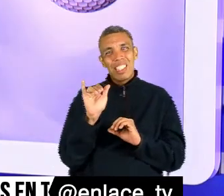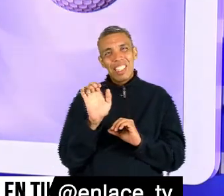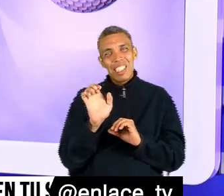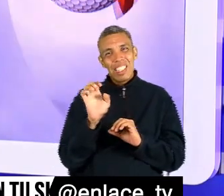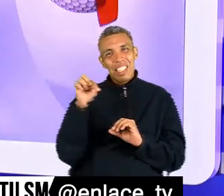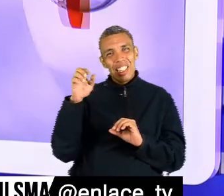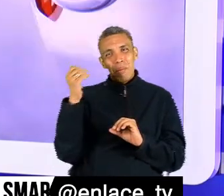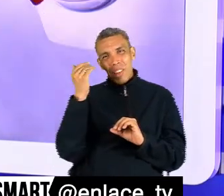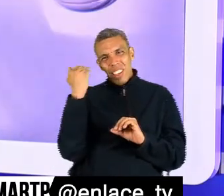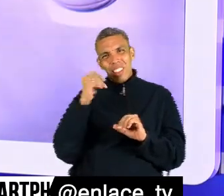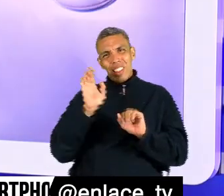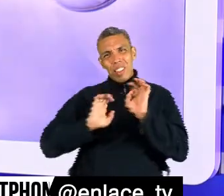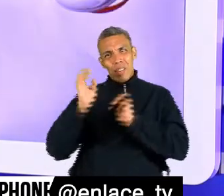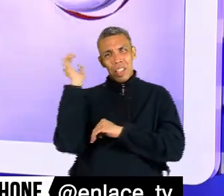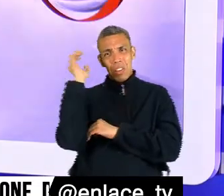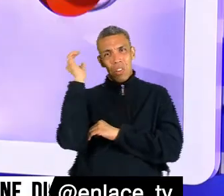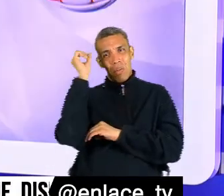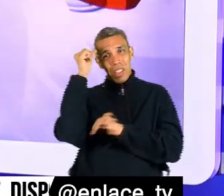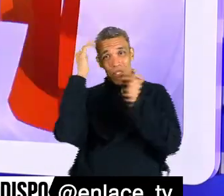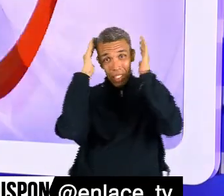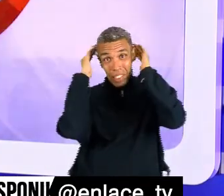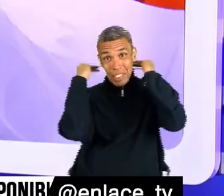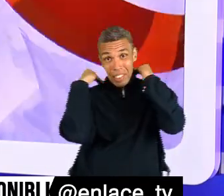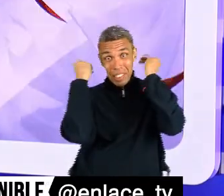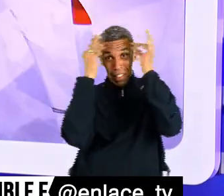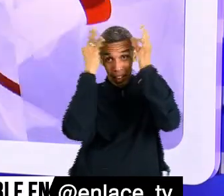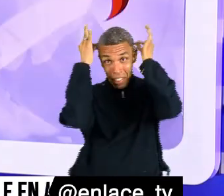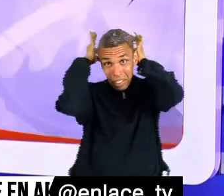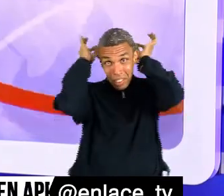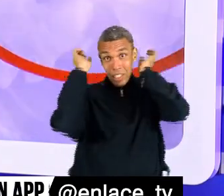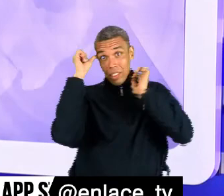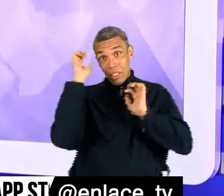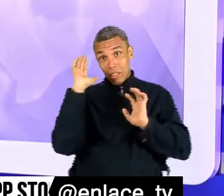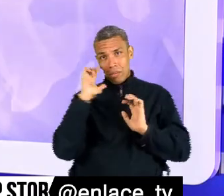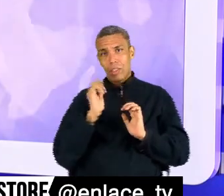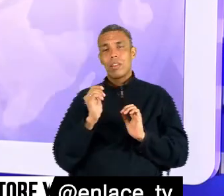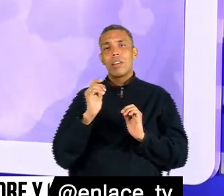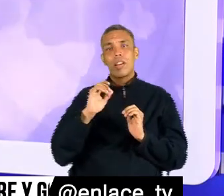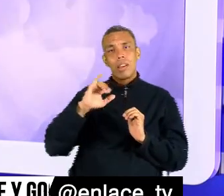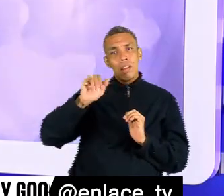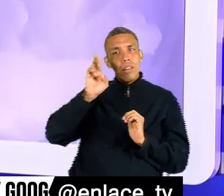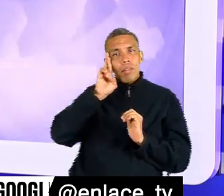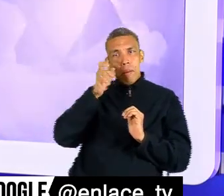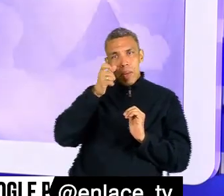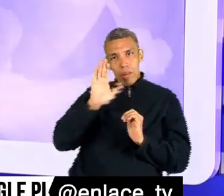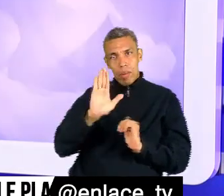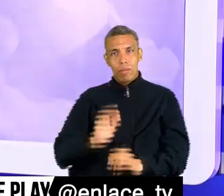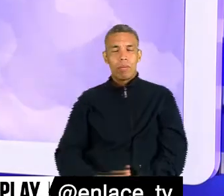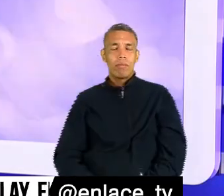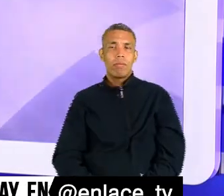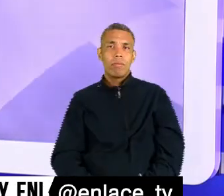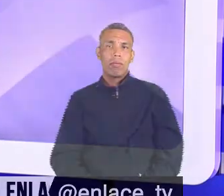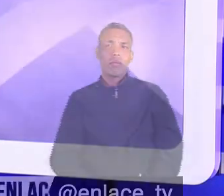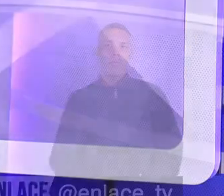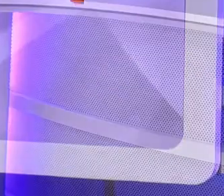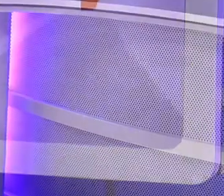información nos despedimos, es el momento para nuestros patrocinadores. Ya viene Juan David Rodas con lo mejor en la mira. Ya